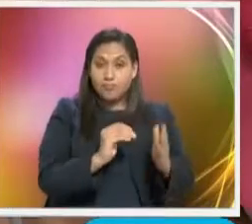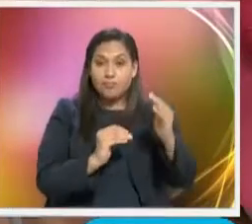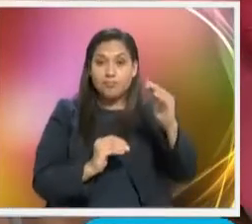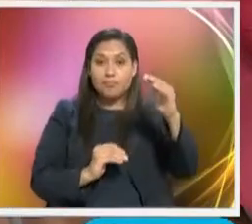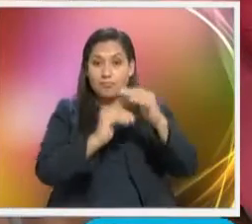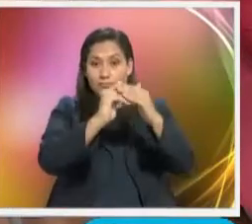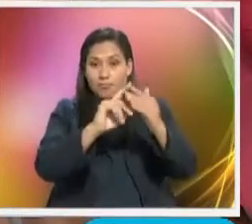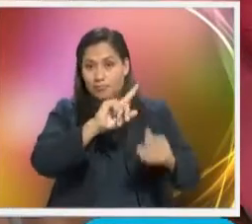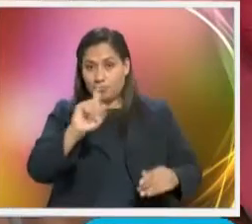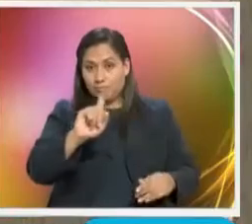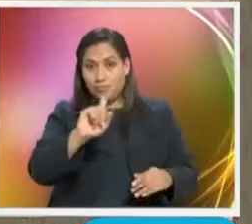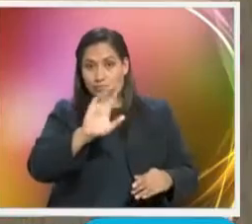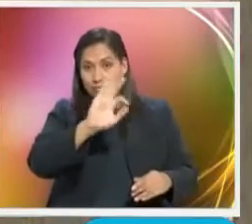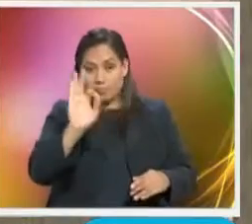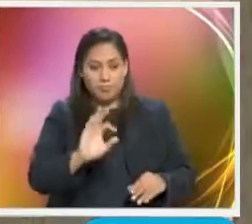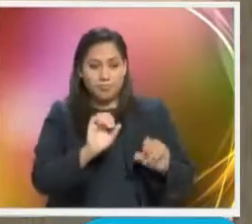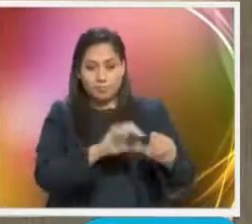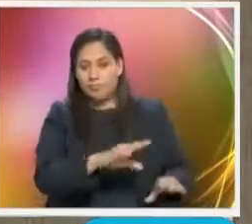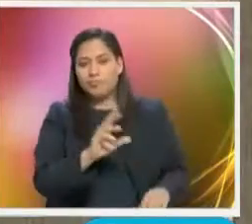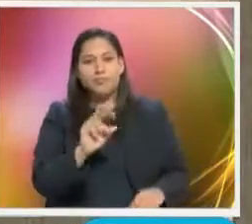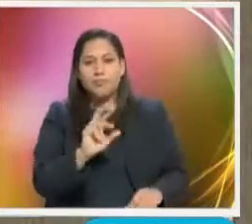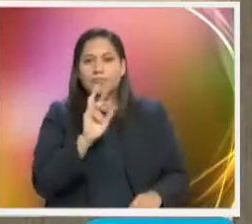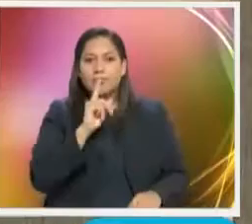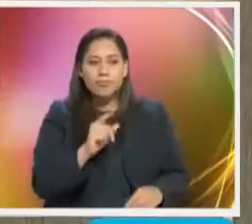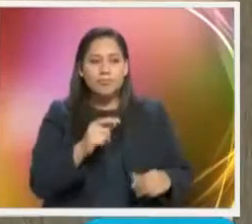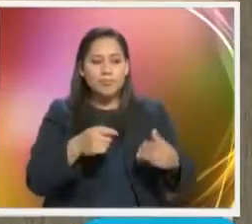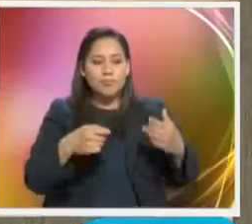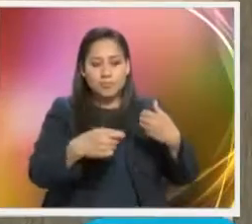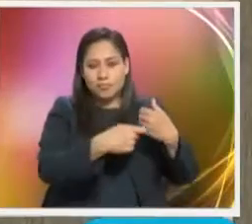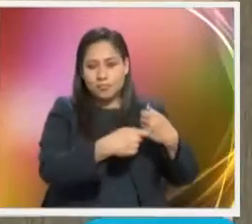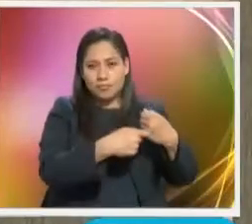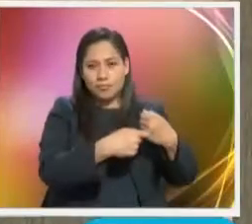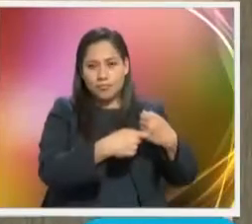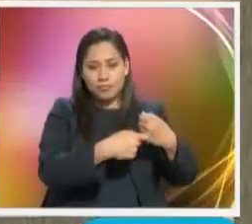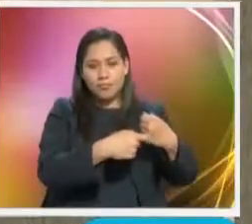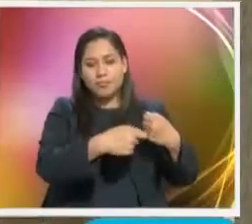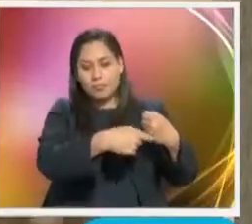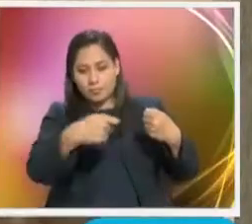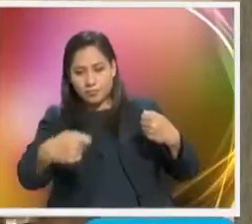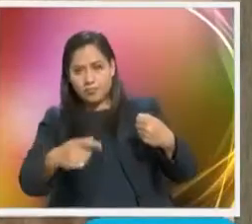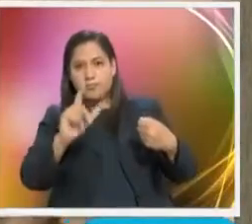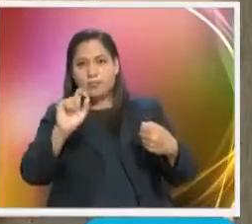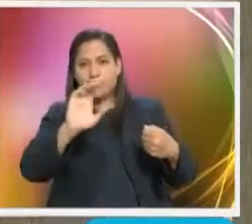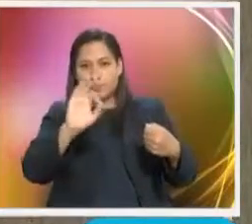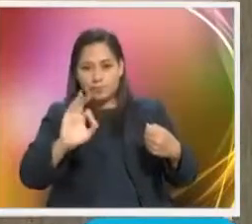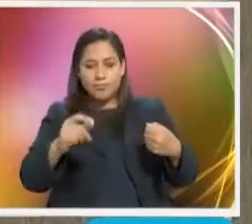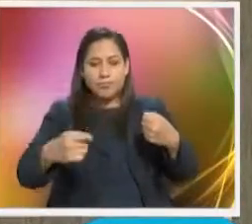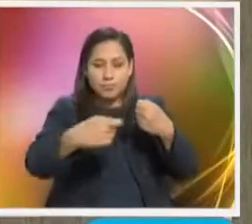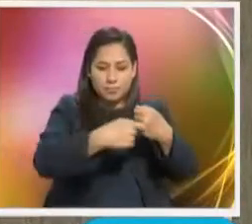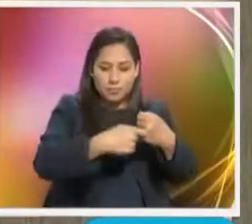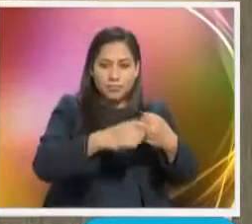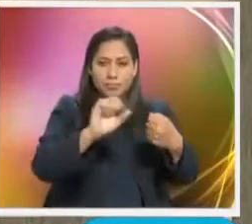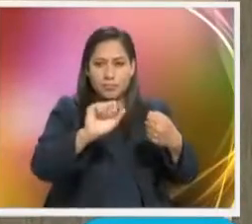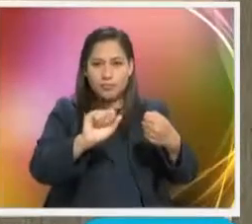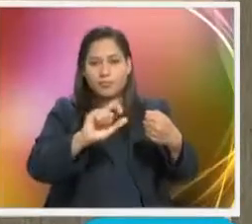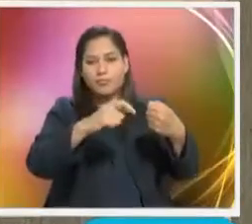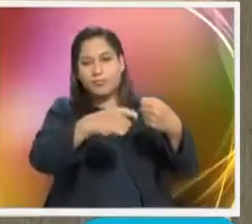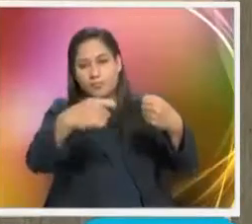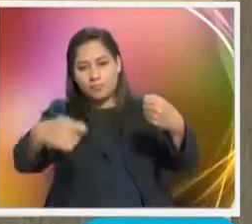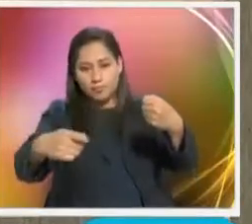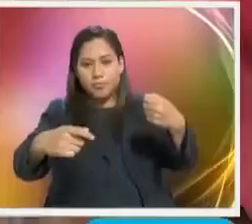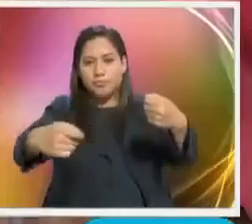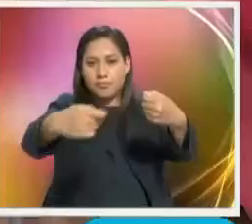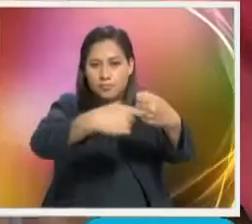ahí todo el tiempo. Lo preferible es estar haciendo cargas más intermitentes, del 20% al 60, al 80,